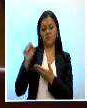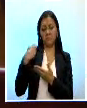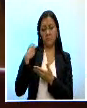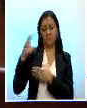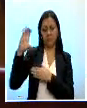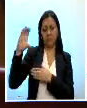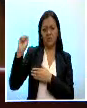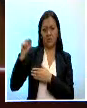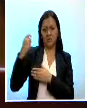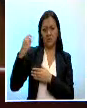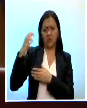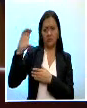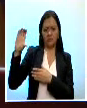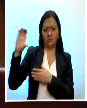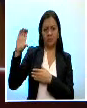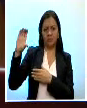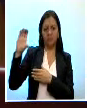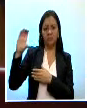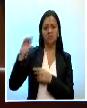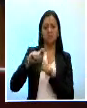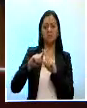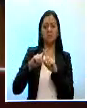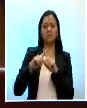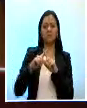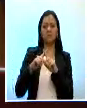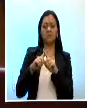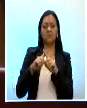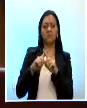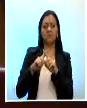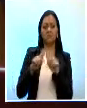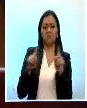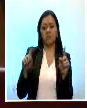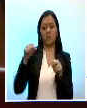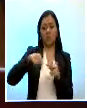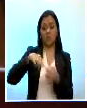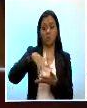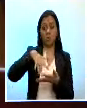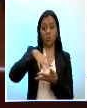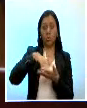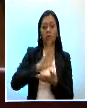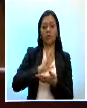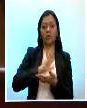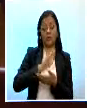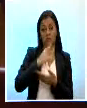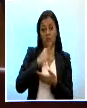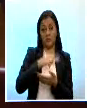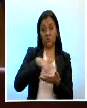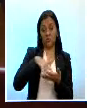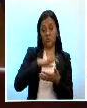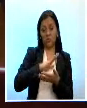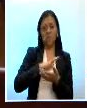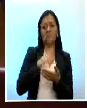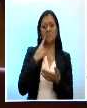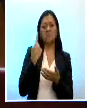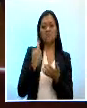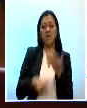recursos, pero estos recursos está de acuerdo a los estudios técnicos que serviría